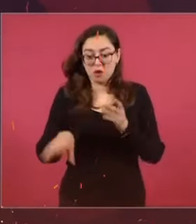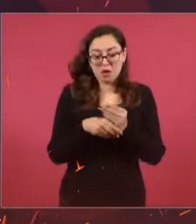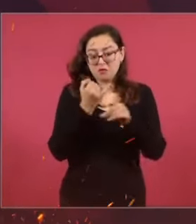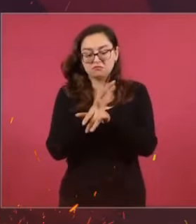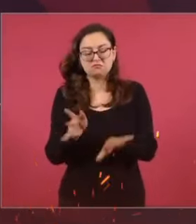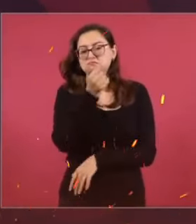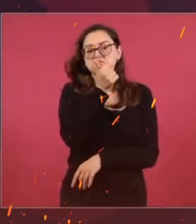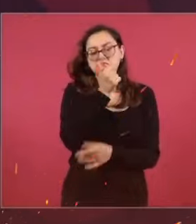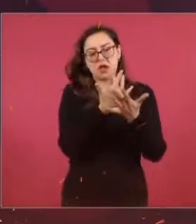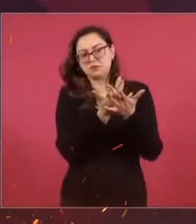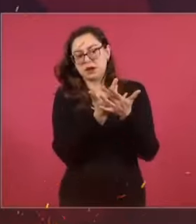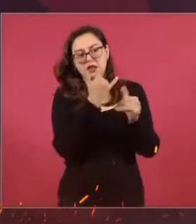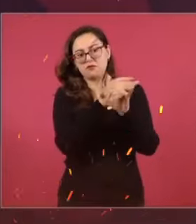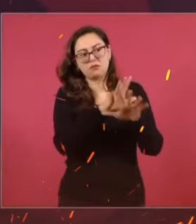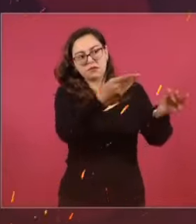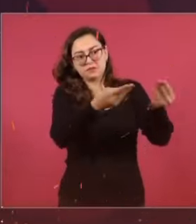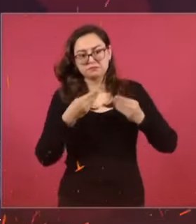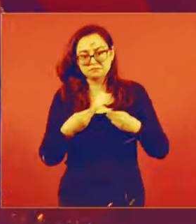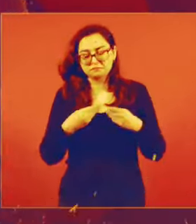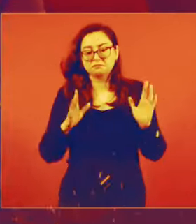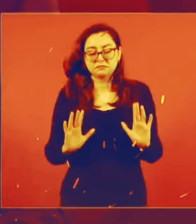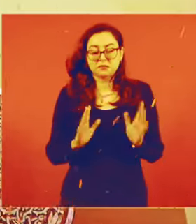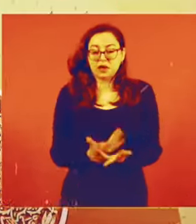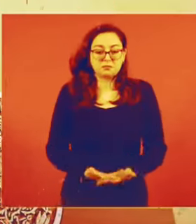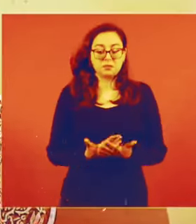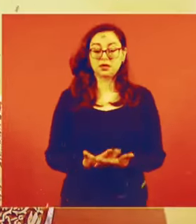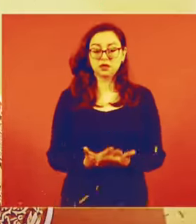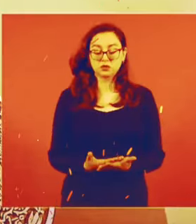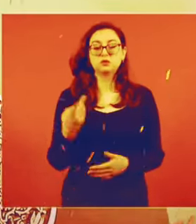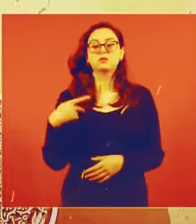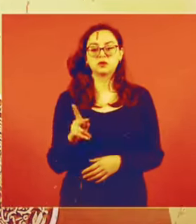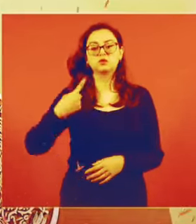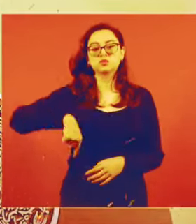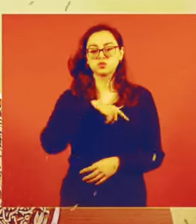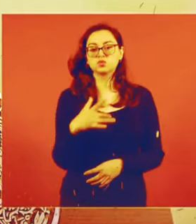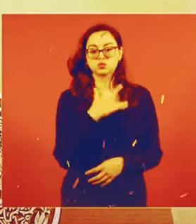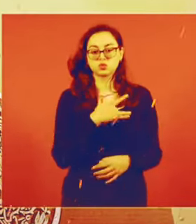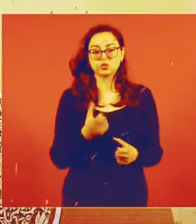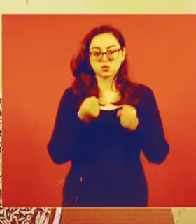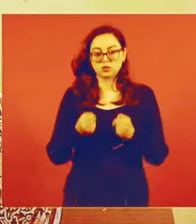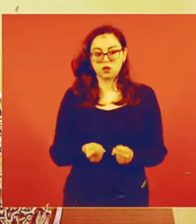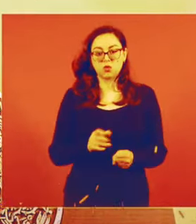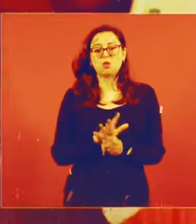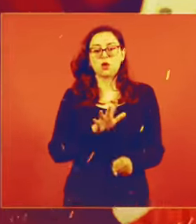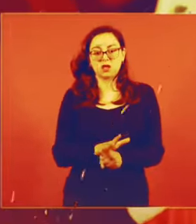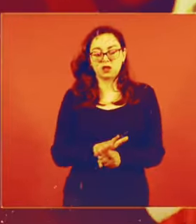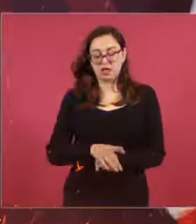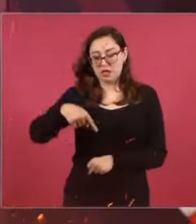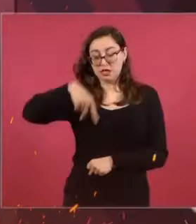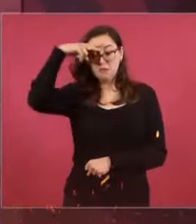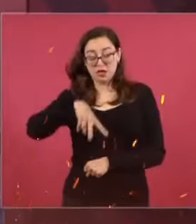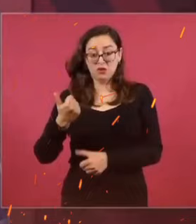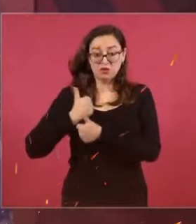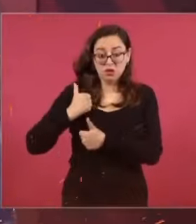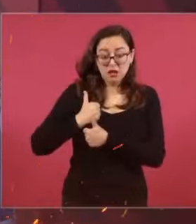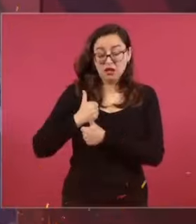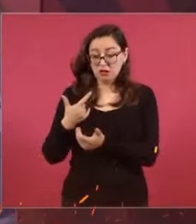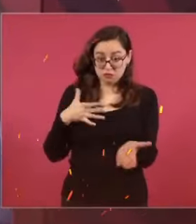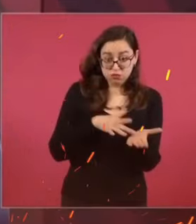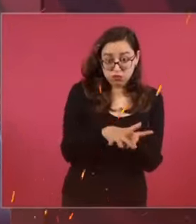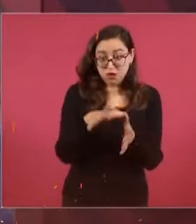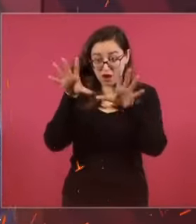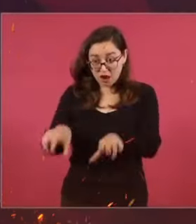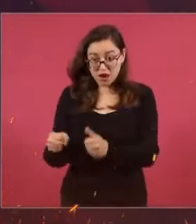Estamos esperando que nos informen. De lo que estamos seguros es de que no intervinieron las Fuerzas Armadas de México, que